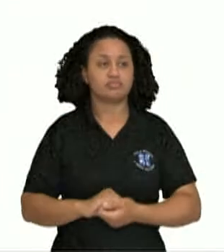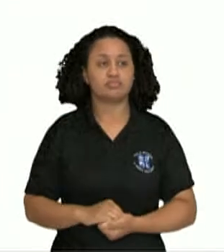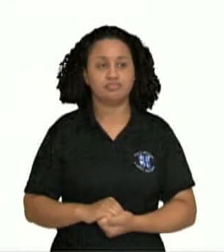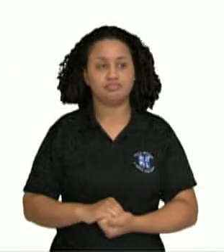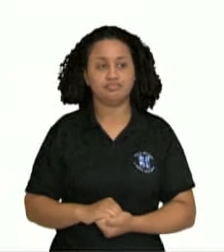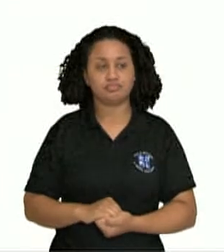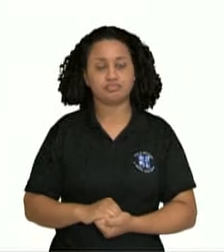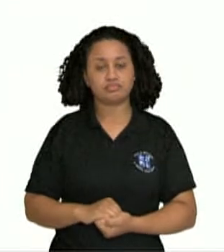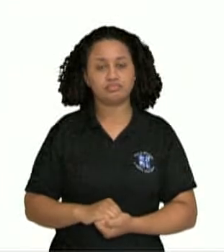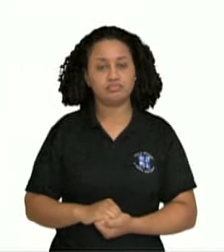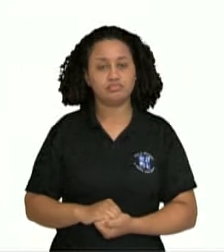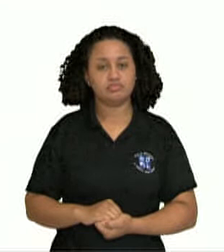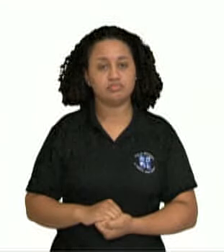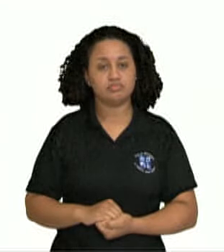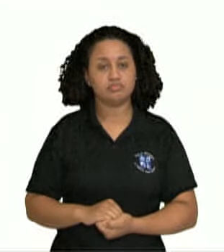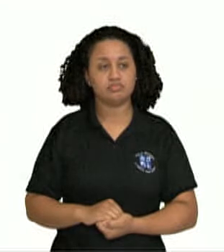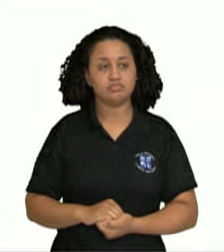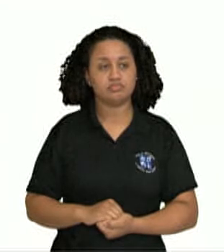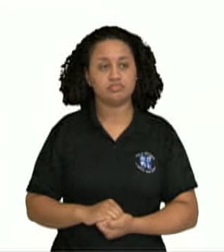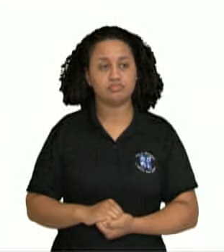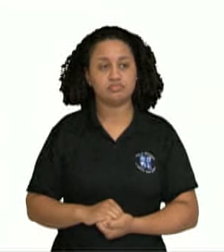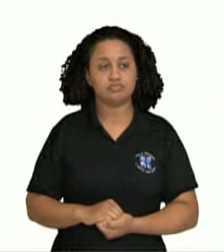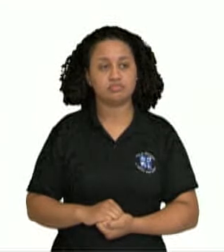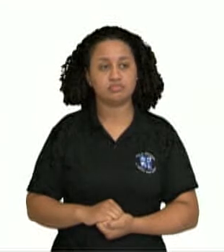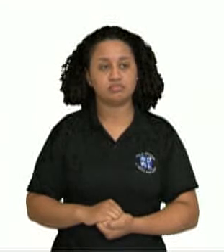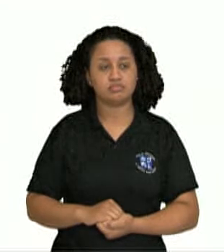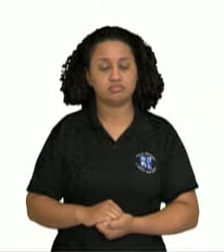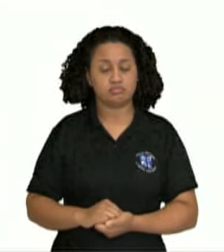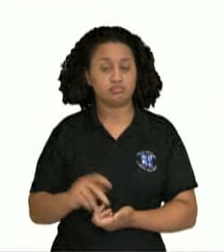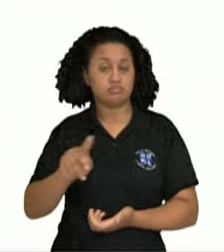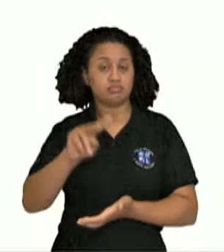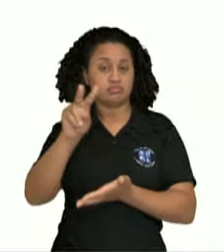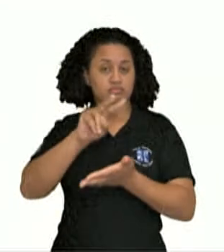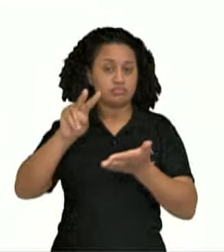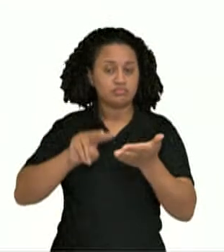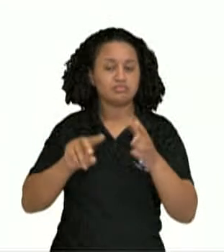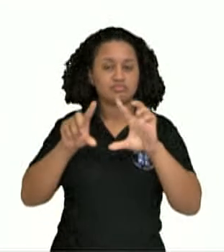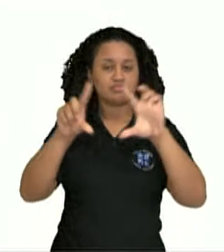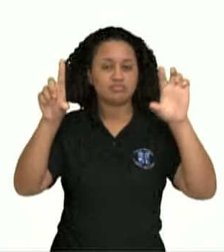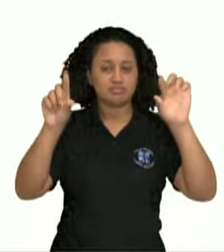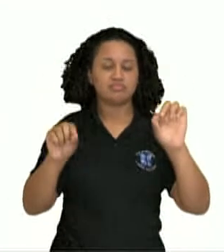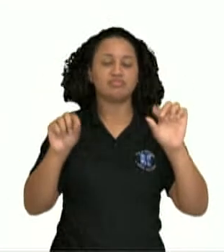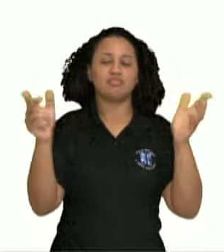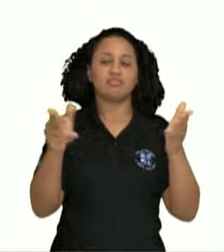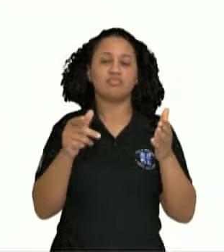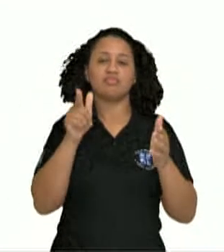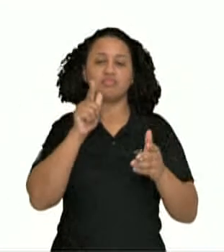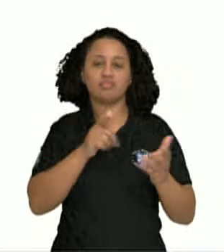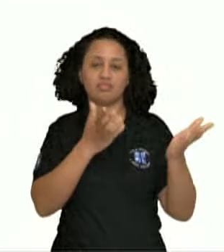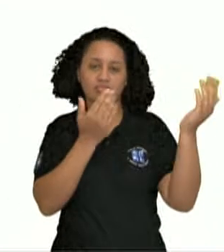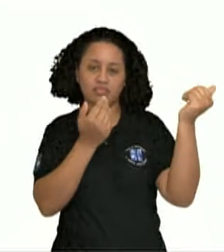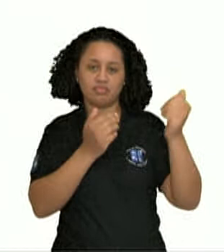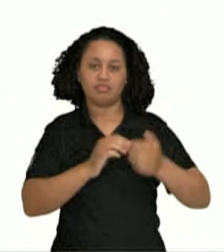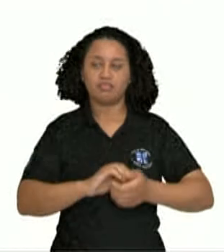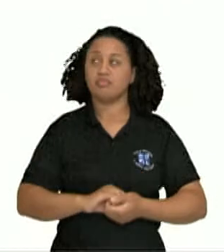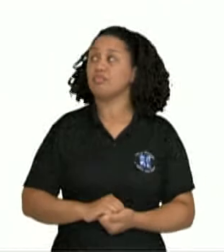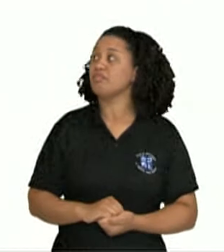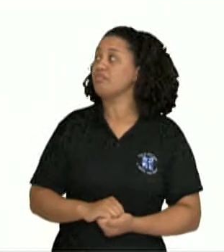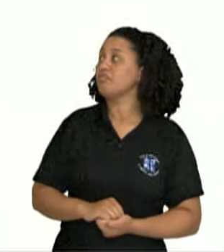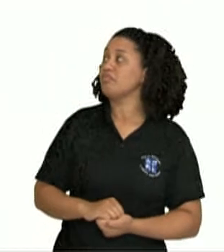muitas pessoas, é abandonar, tirar la toalla, dejar que los acontecimientos y